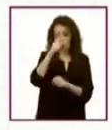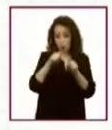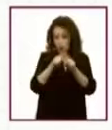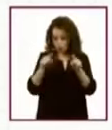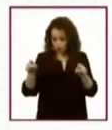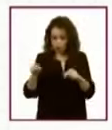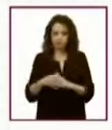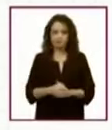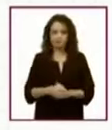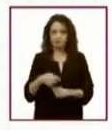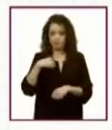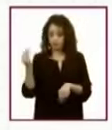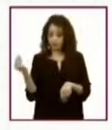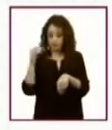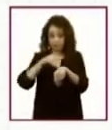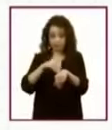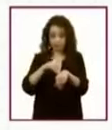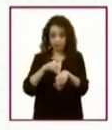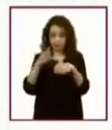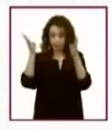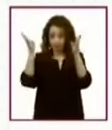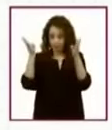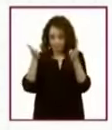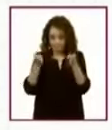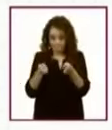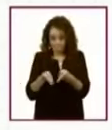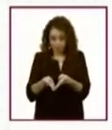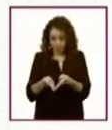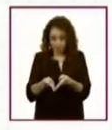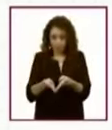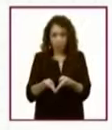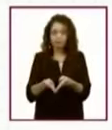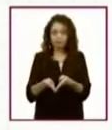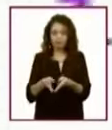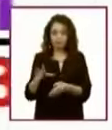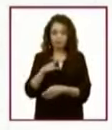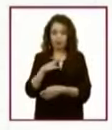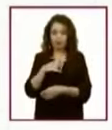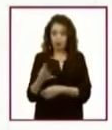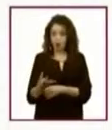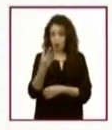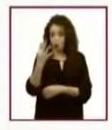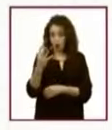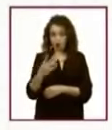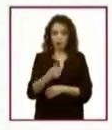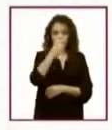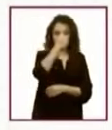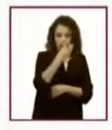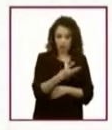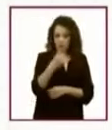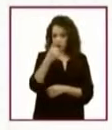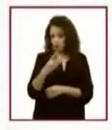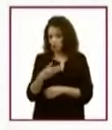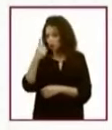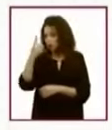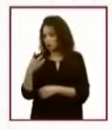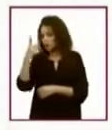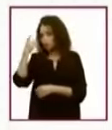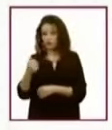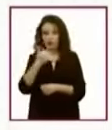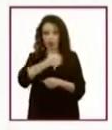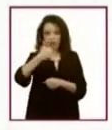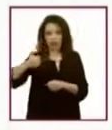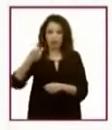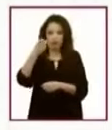proceso iterativo a este lado, obtenemos 4 segmentos, cada uno de 1/3 de metro, como puedes ver en la